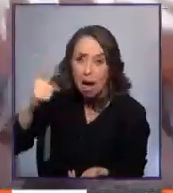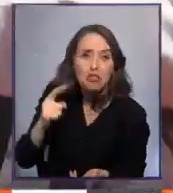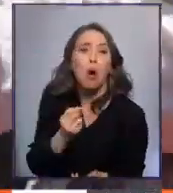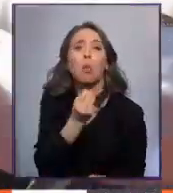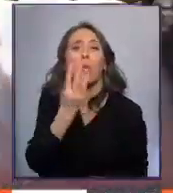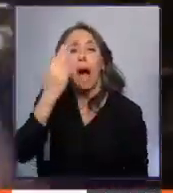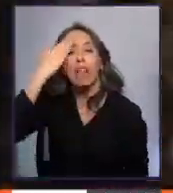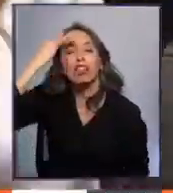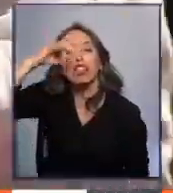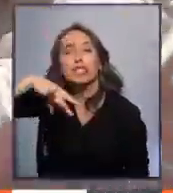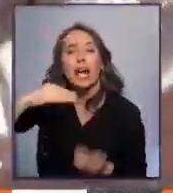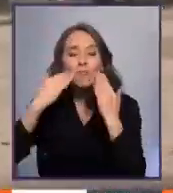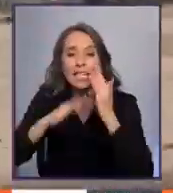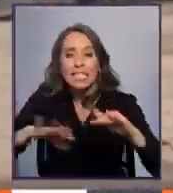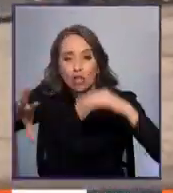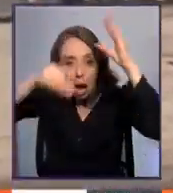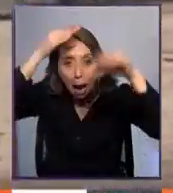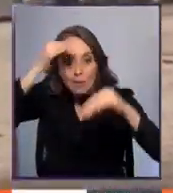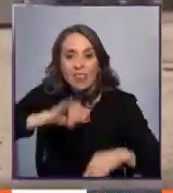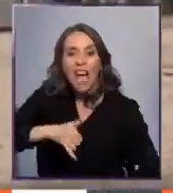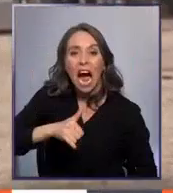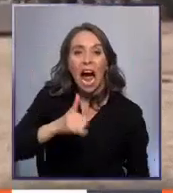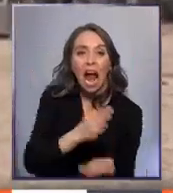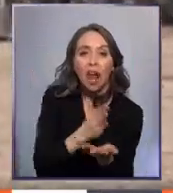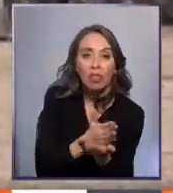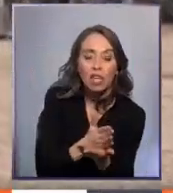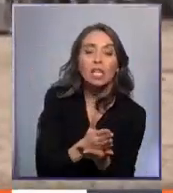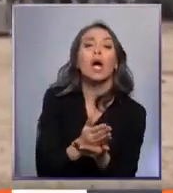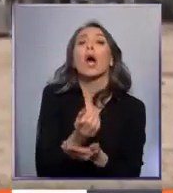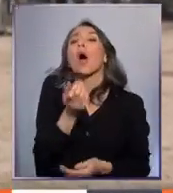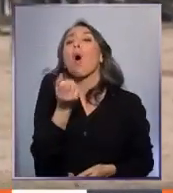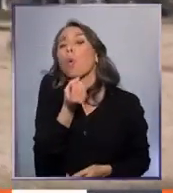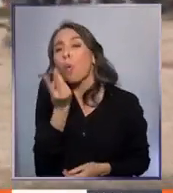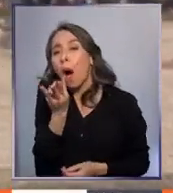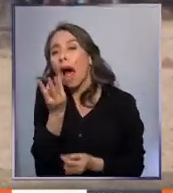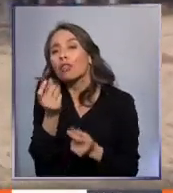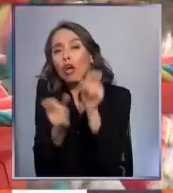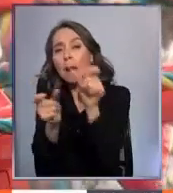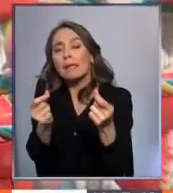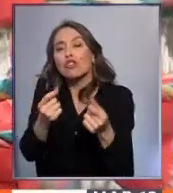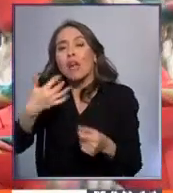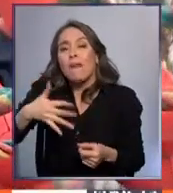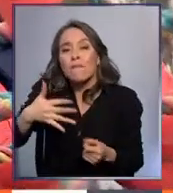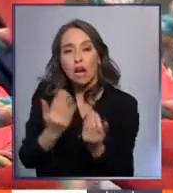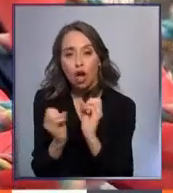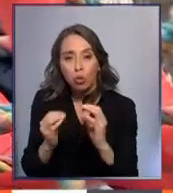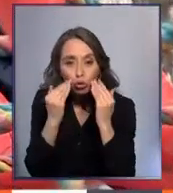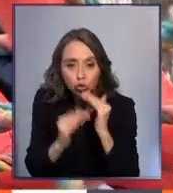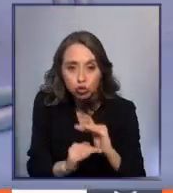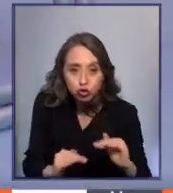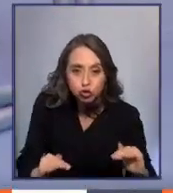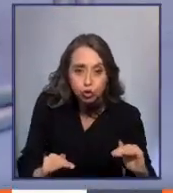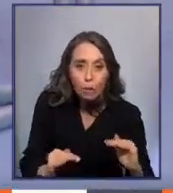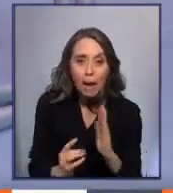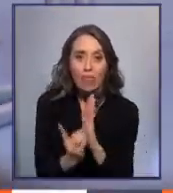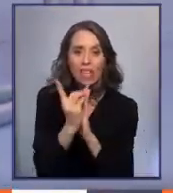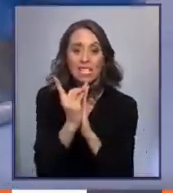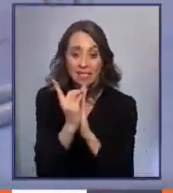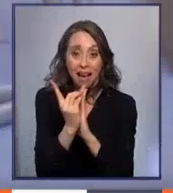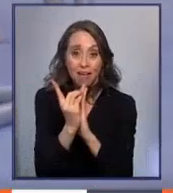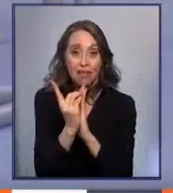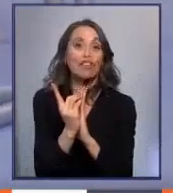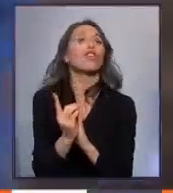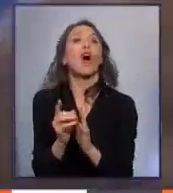de lo que aprenden los niños en el jardín y cuánto valoramos la educación parvularia para su desarrollo? Son parte de las interrogantes que